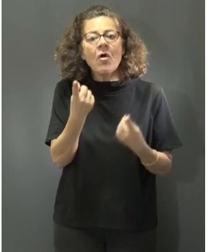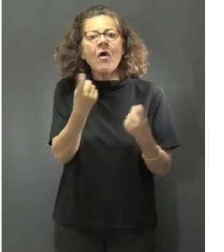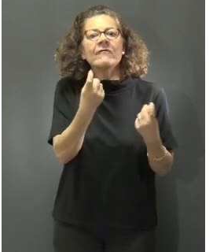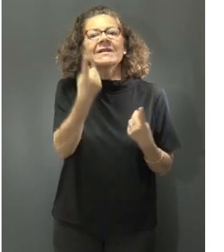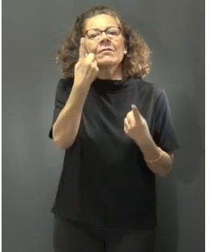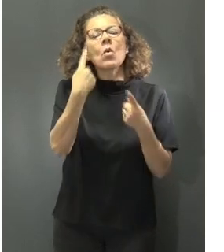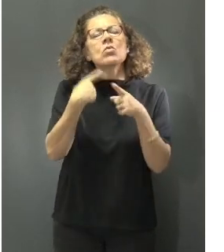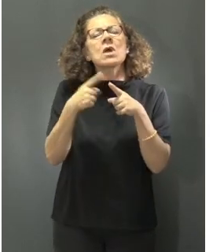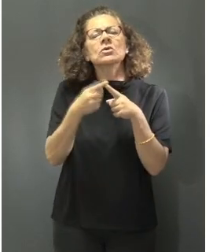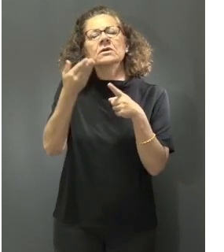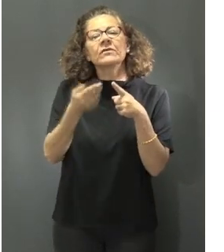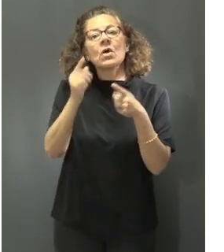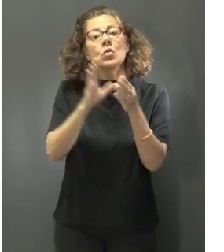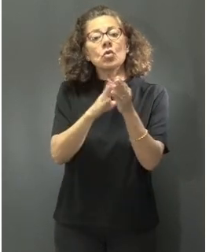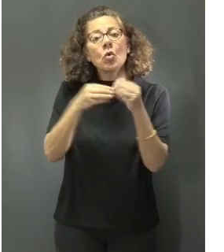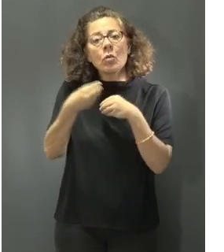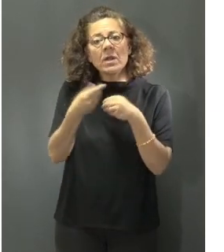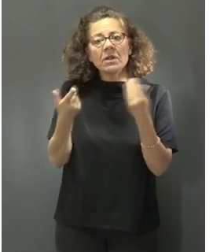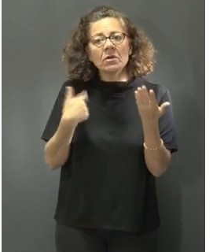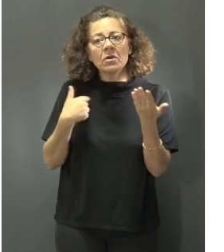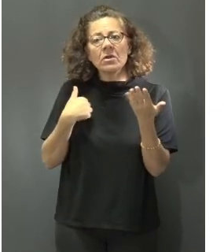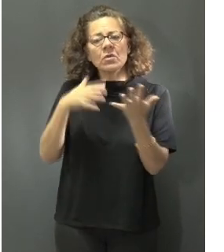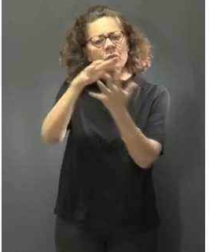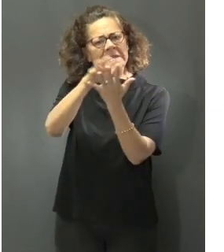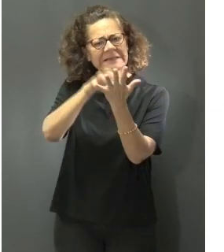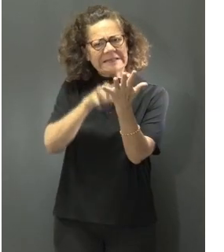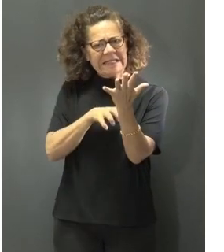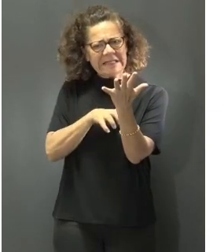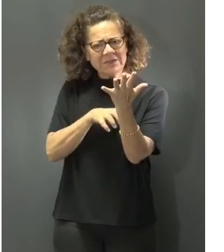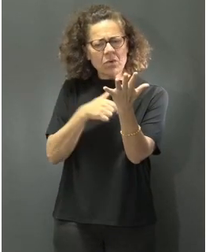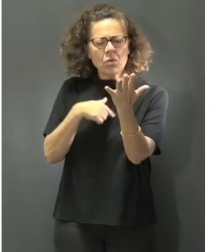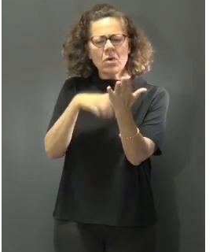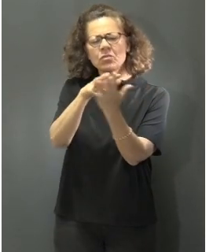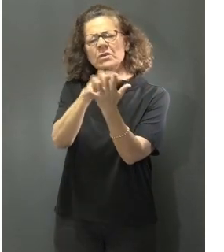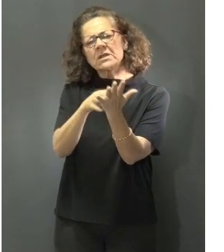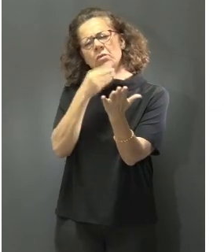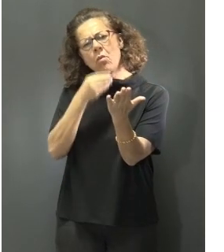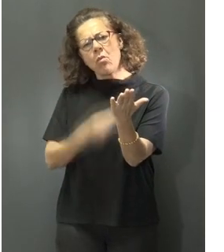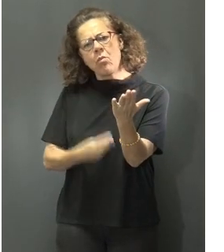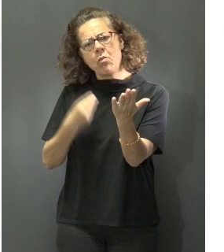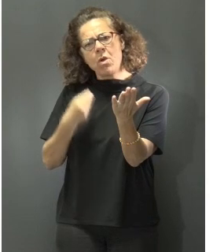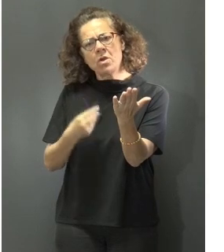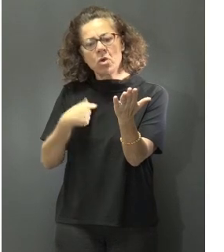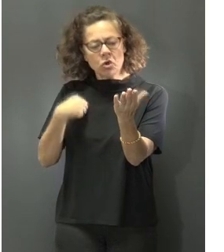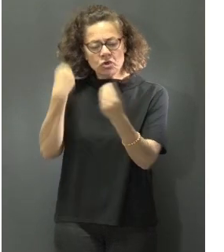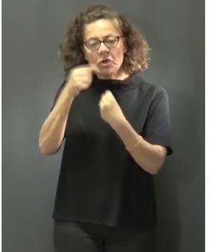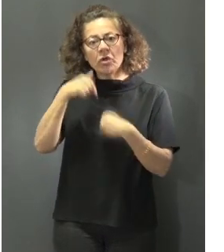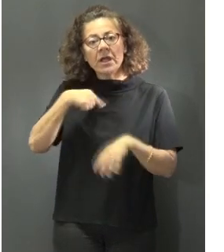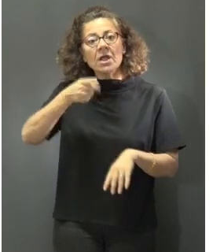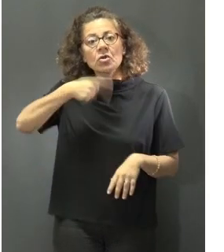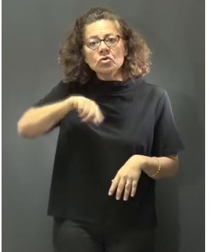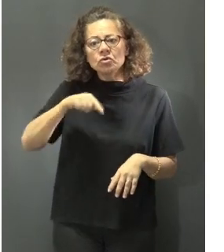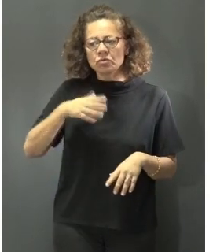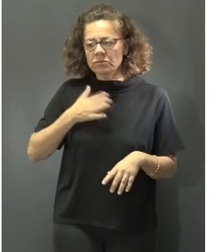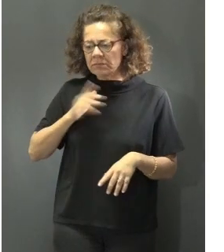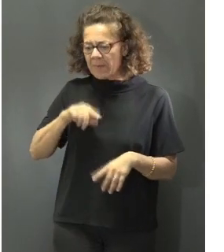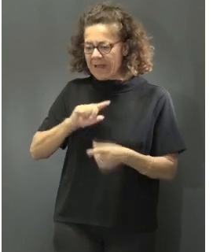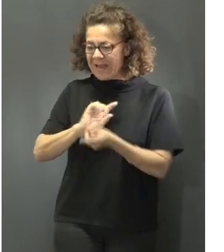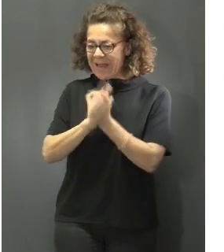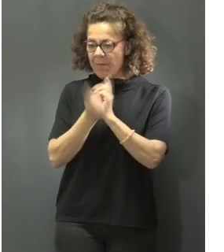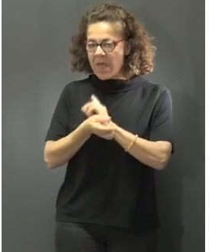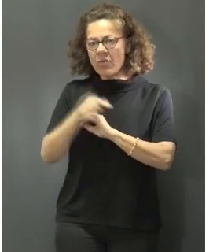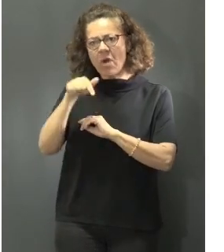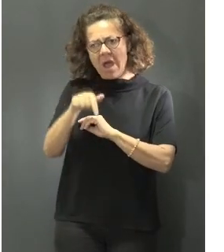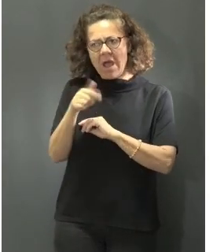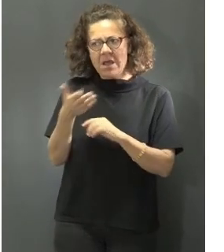una cosa, era un documento de un déspota ilustrado. Qué bueno esto. Yo creo que nosotros hemos cambiado un poco en